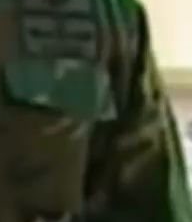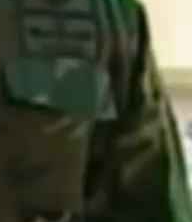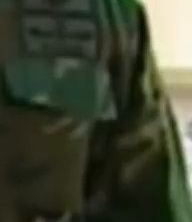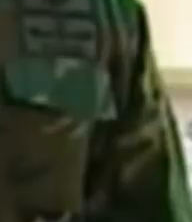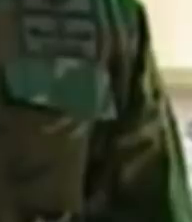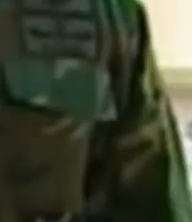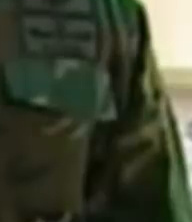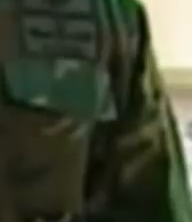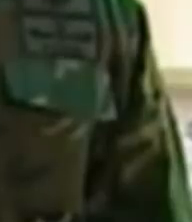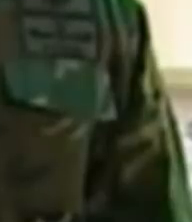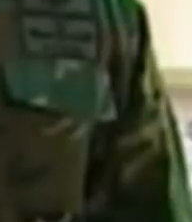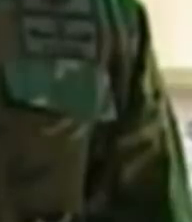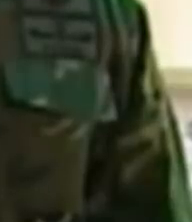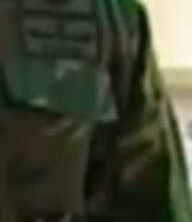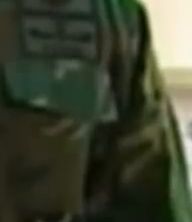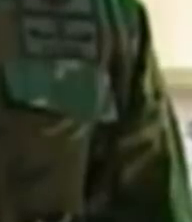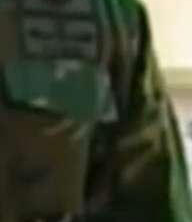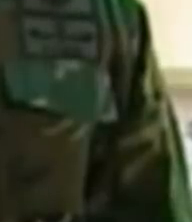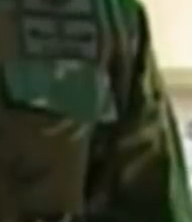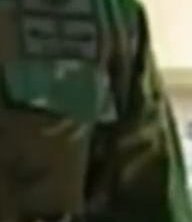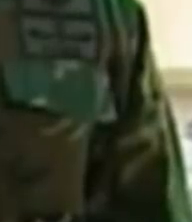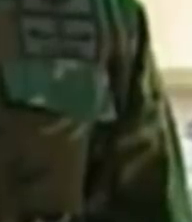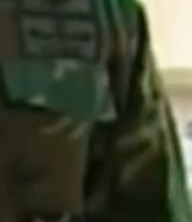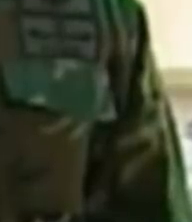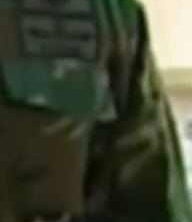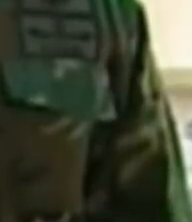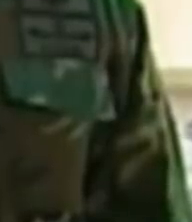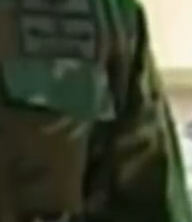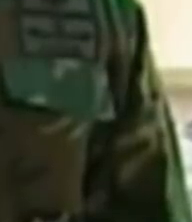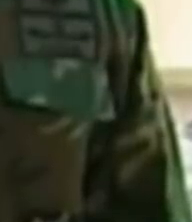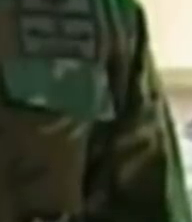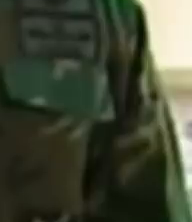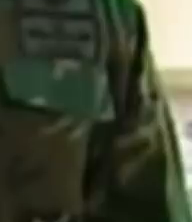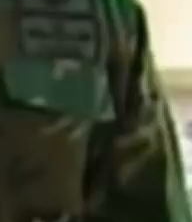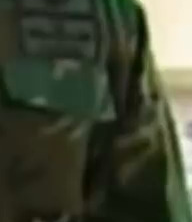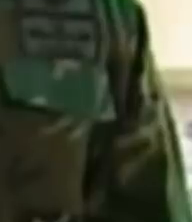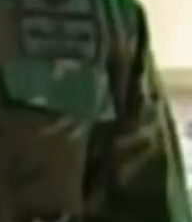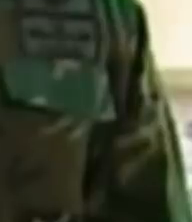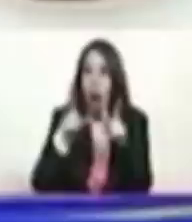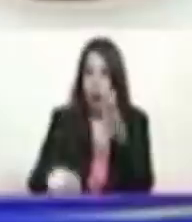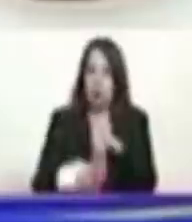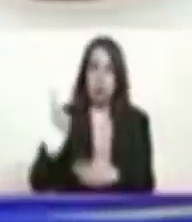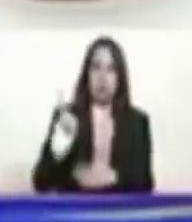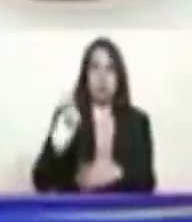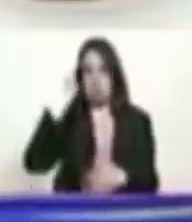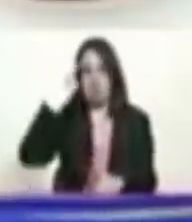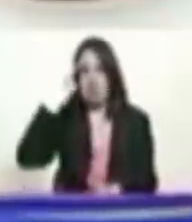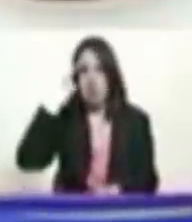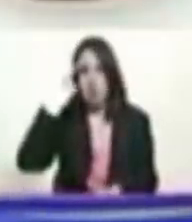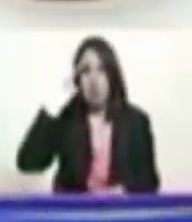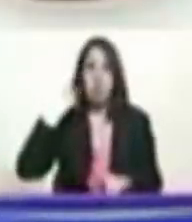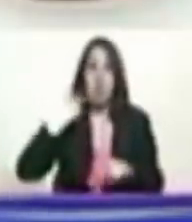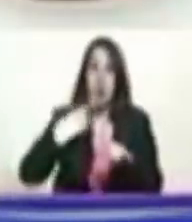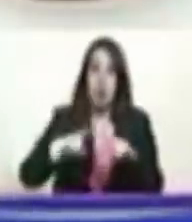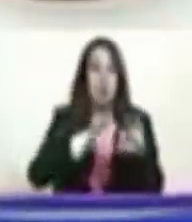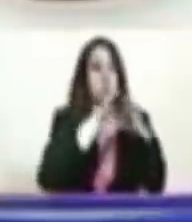que afortunadamente no hay nada que reportar de importancia al país pero como ya lo hemos dicho